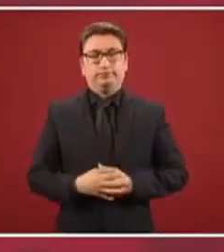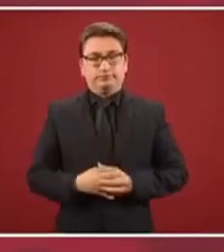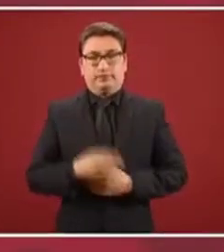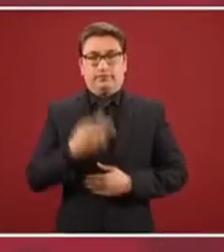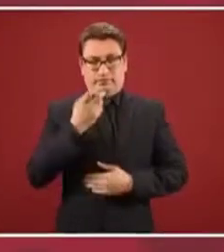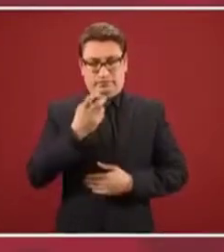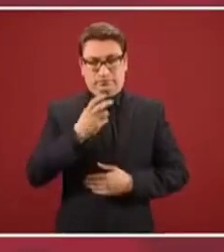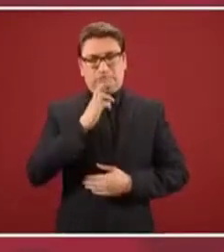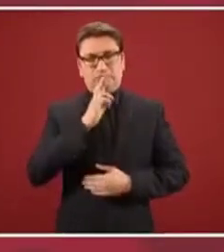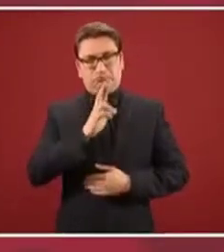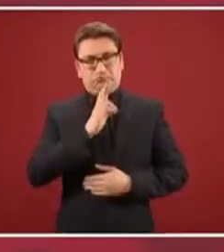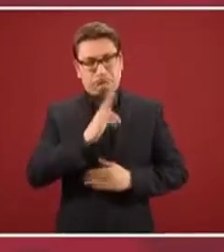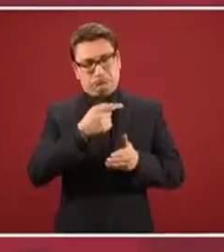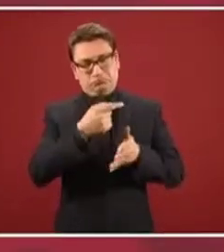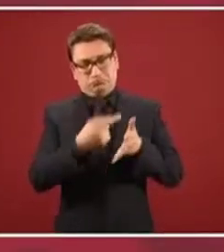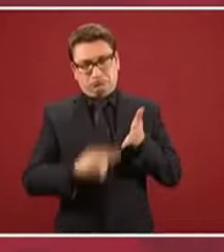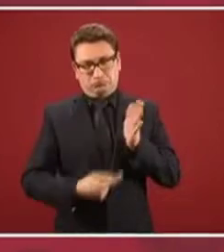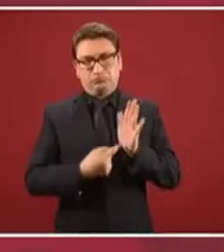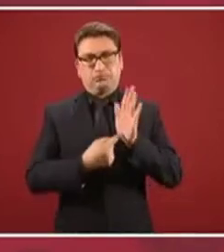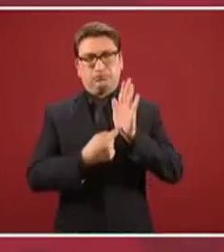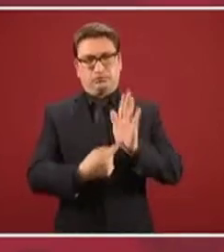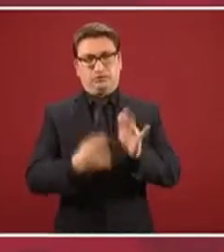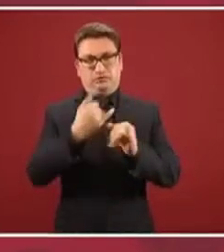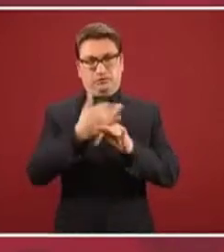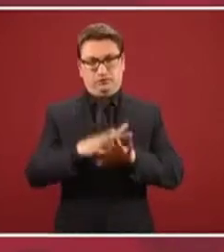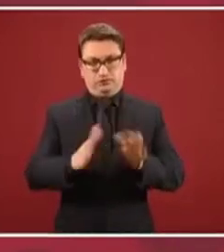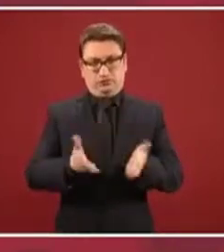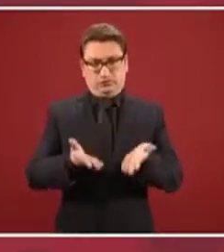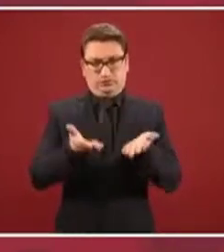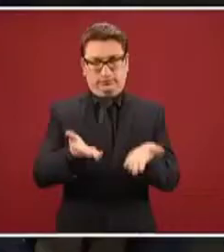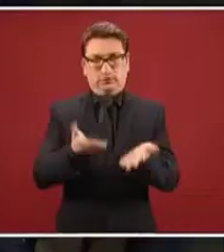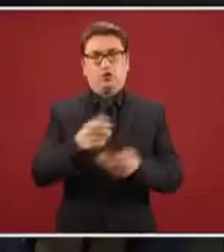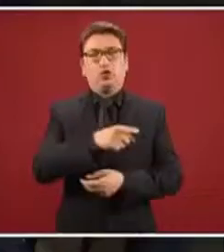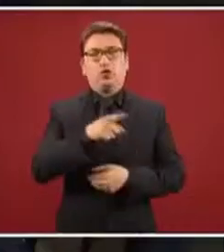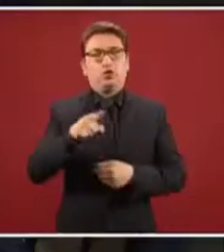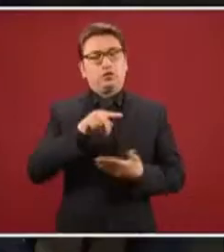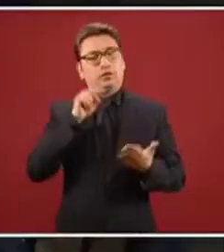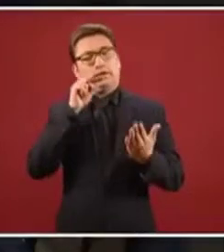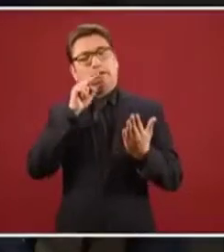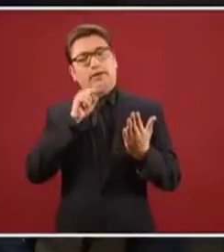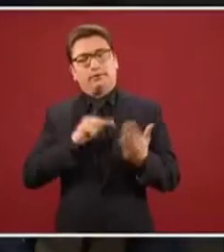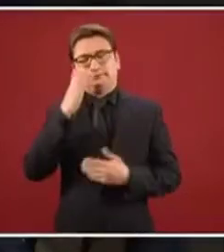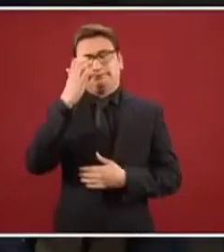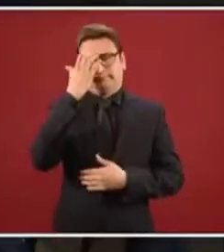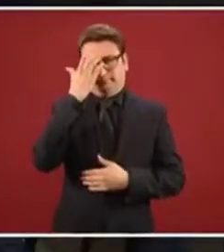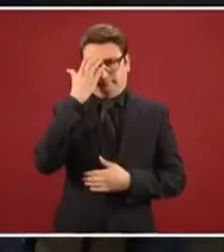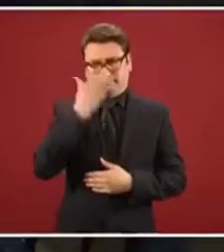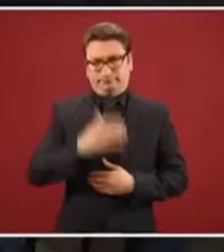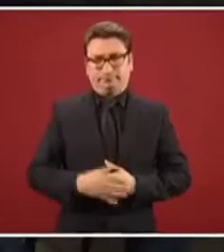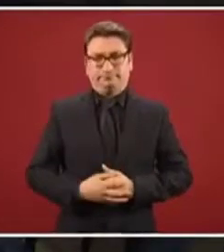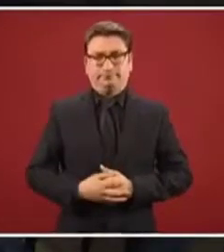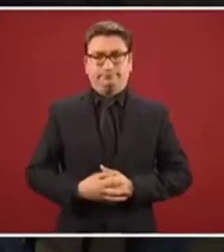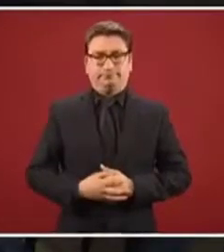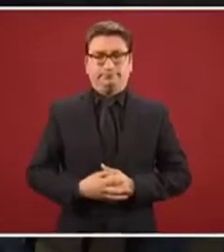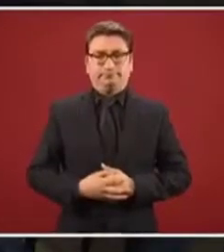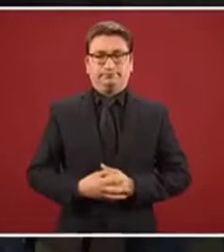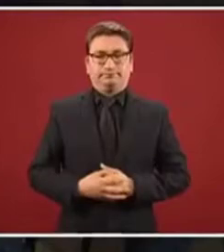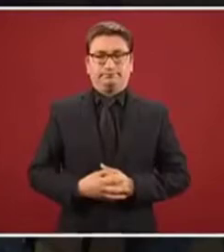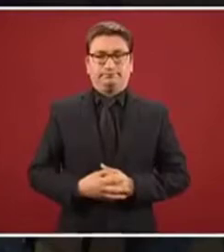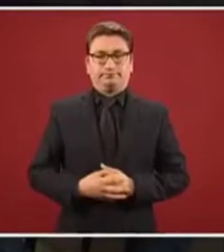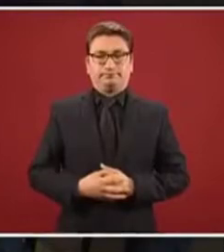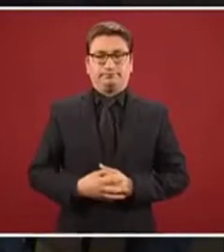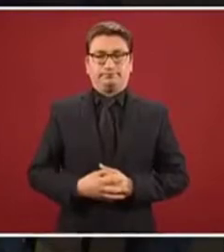ya el informe para que ustedes lo conozcan, y también